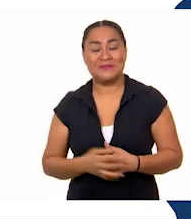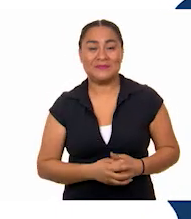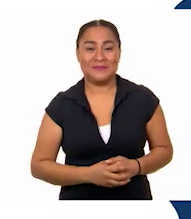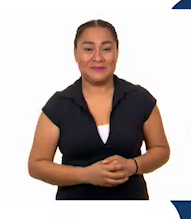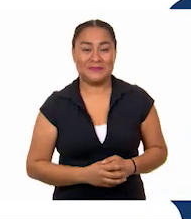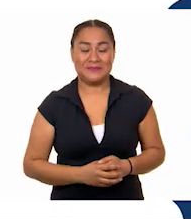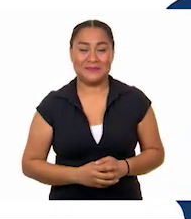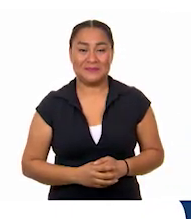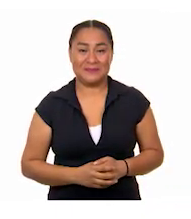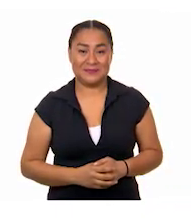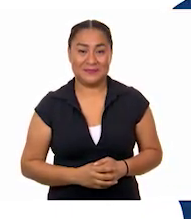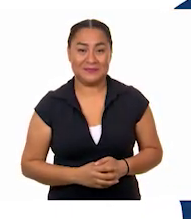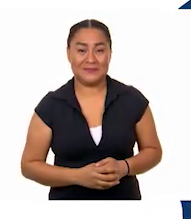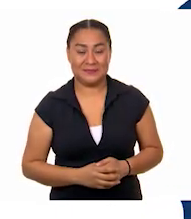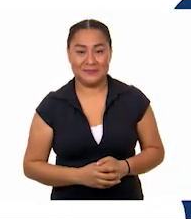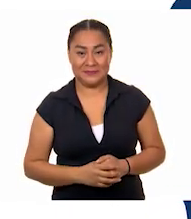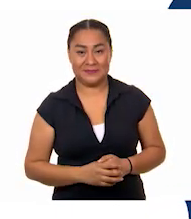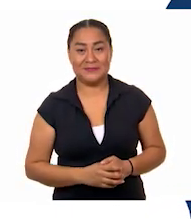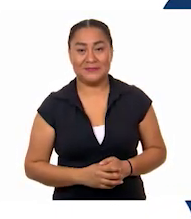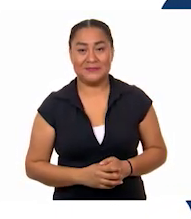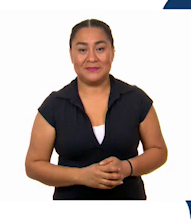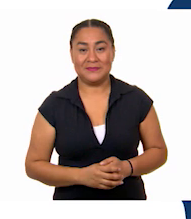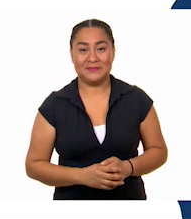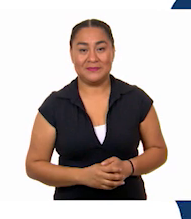5541-720413 con 100 líneas.